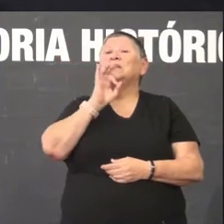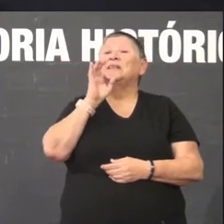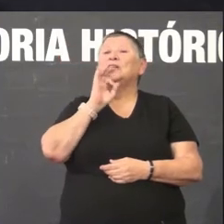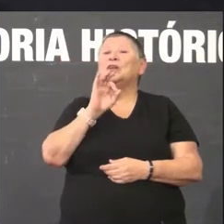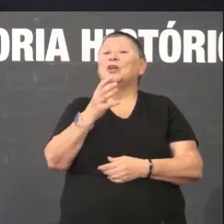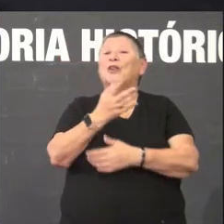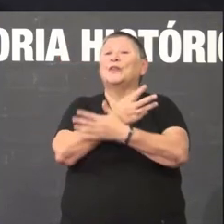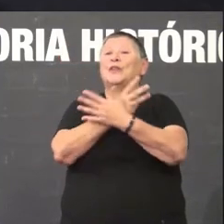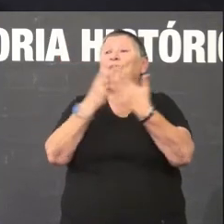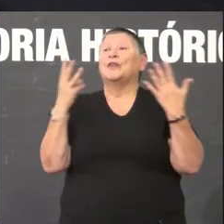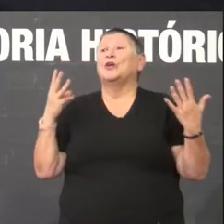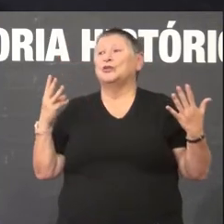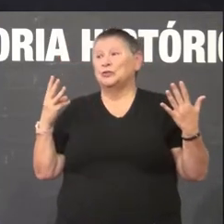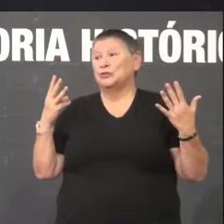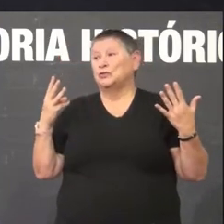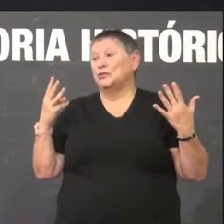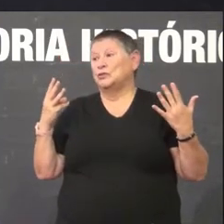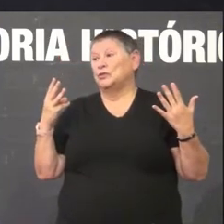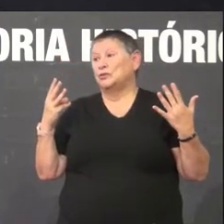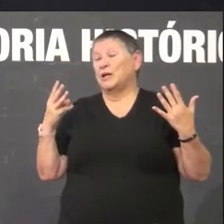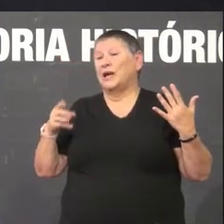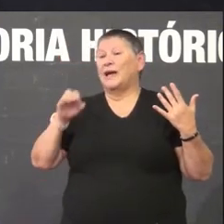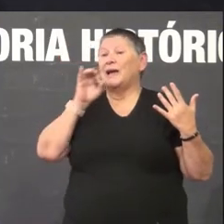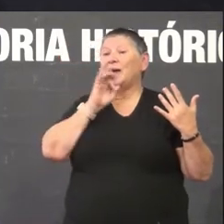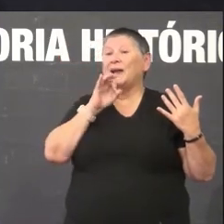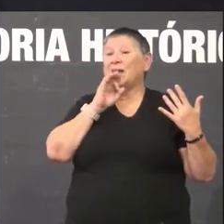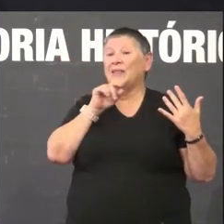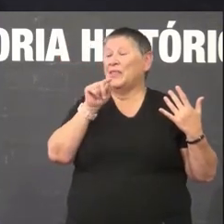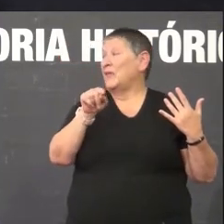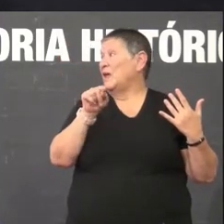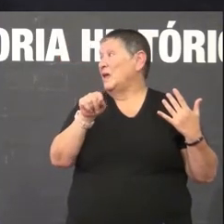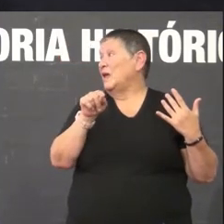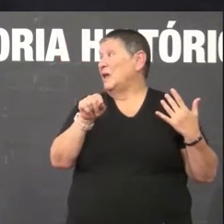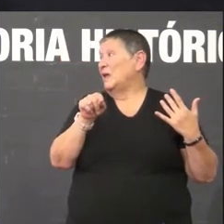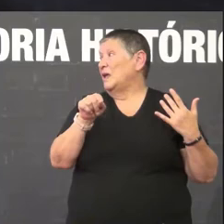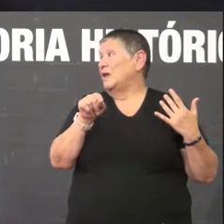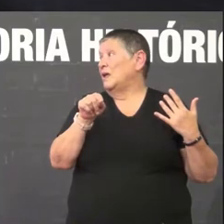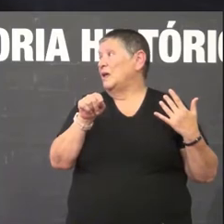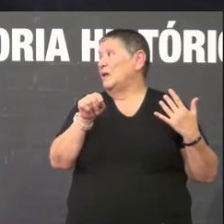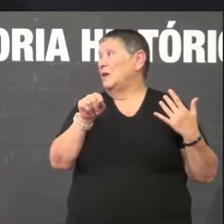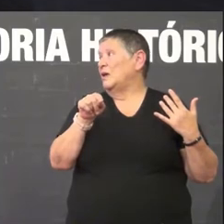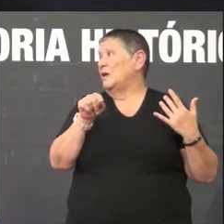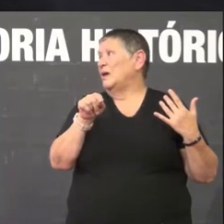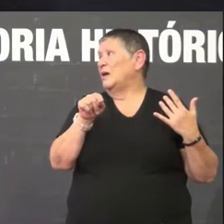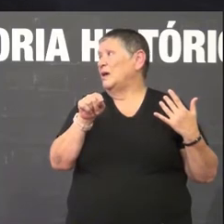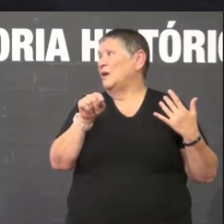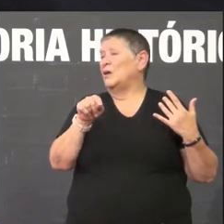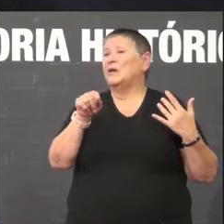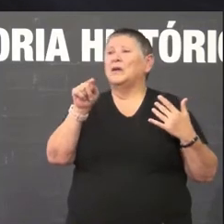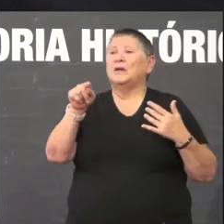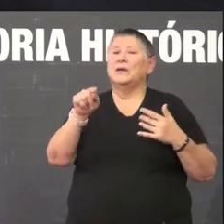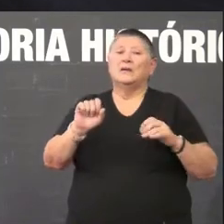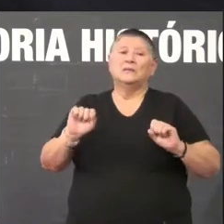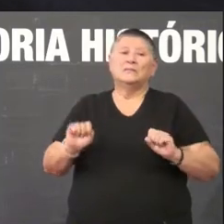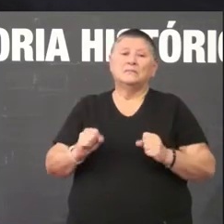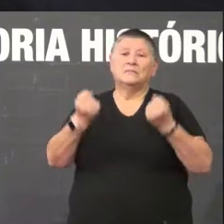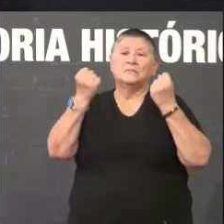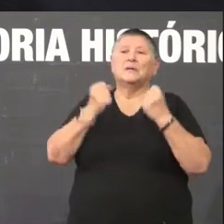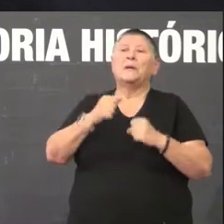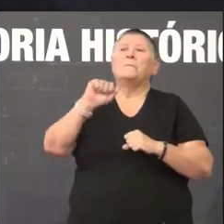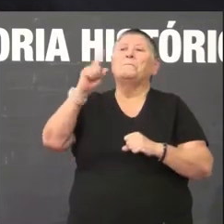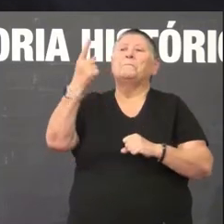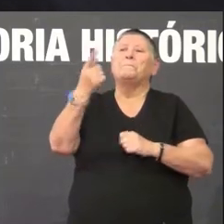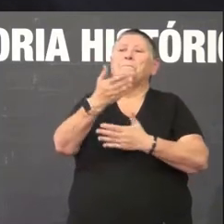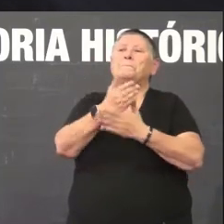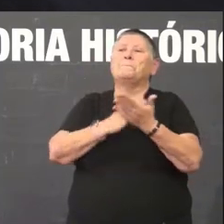falaba de que de Galicia saían o maior parte dos mariñeiros, xente do mar